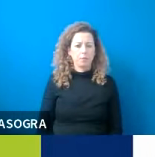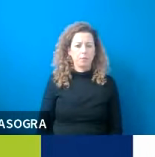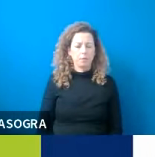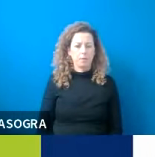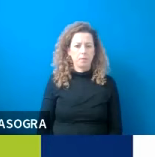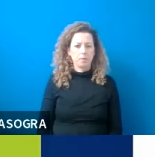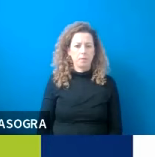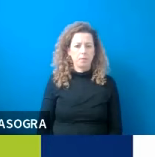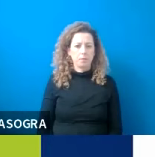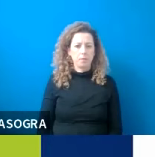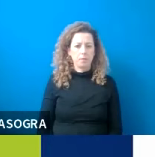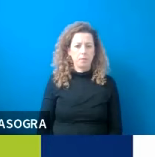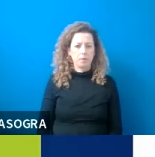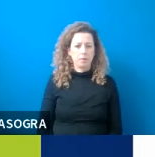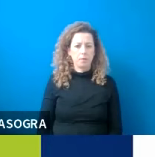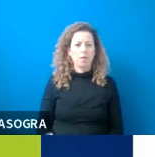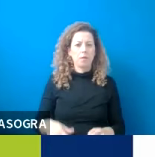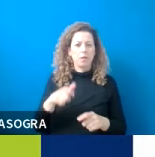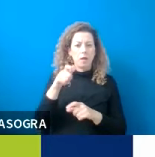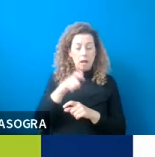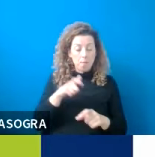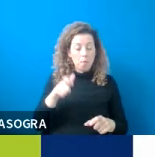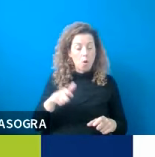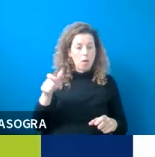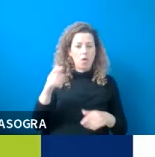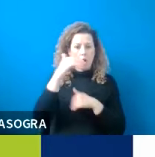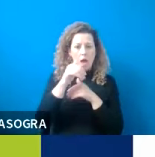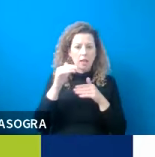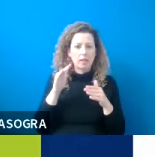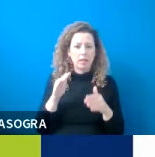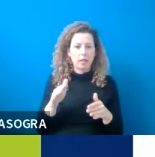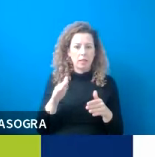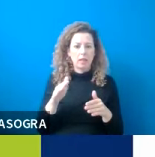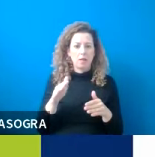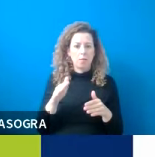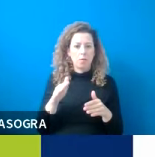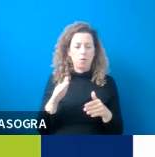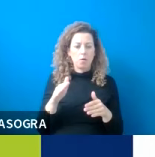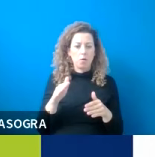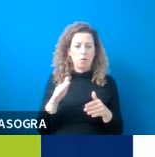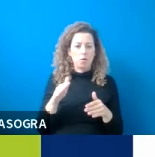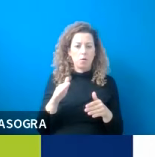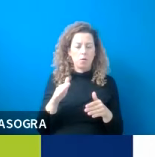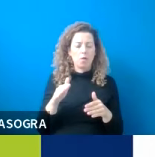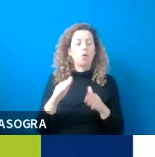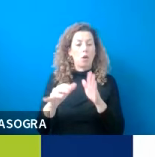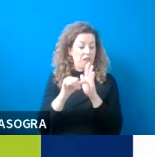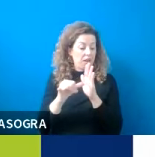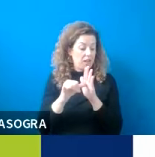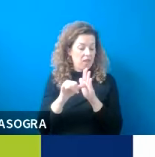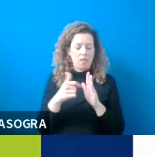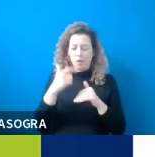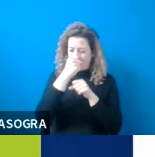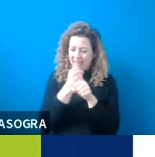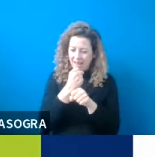que la población que atendemos es una población que facilita esa proximidad. Es decir, el trabajo con